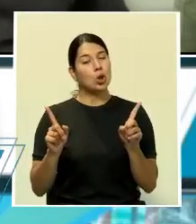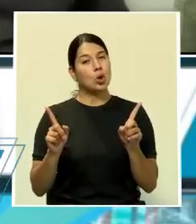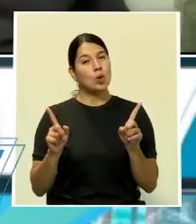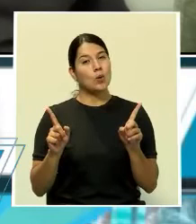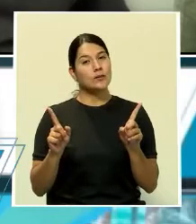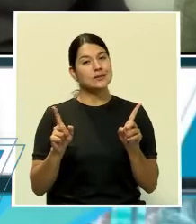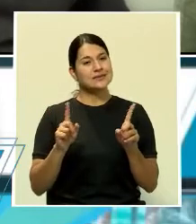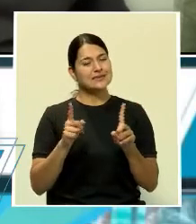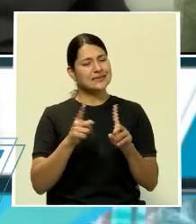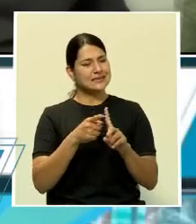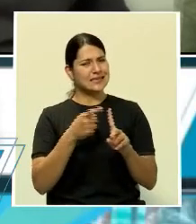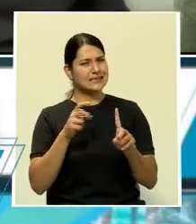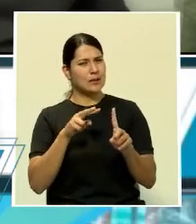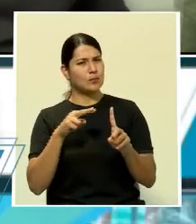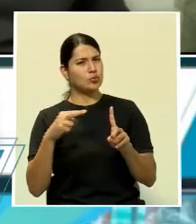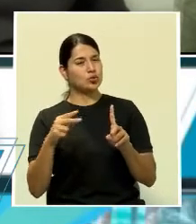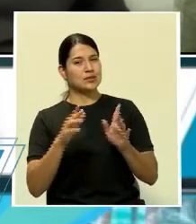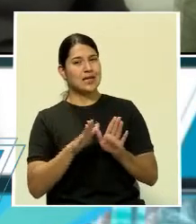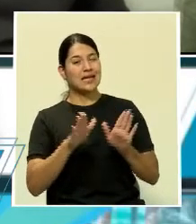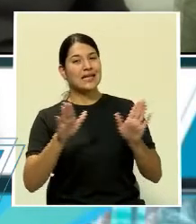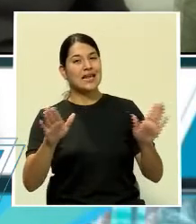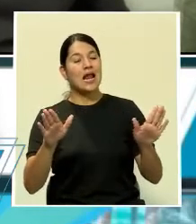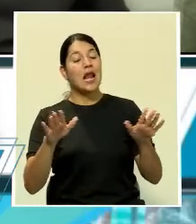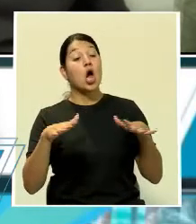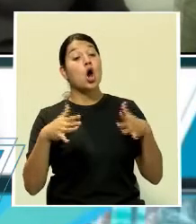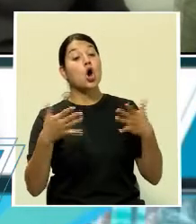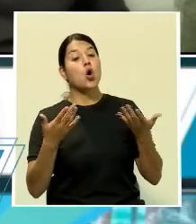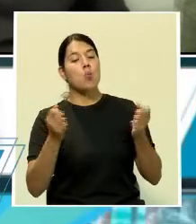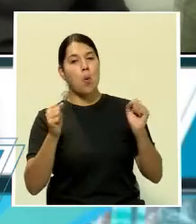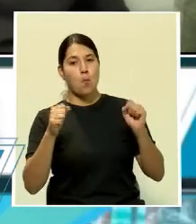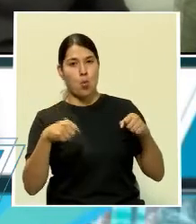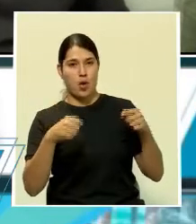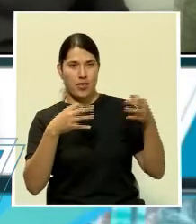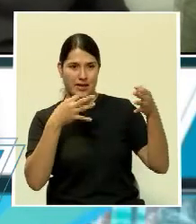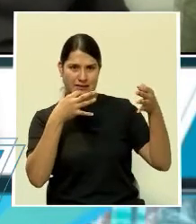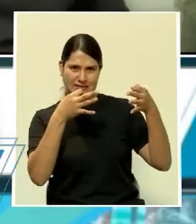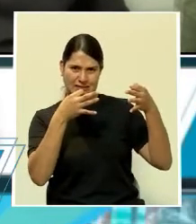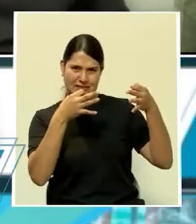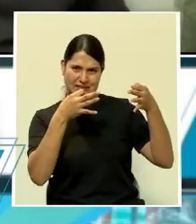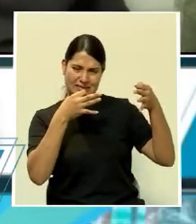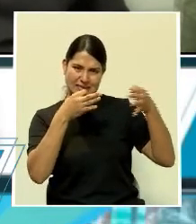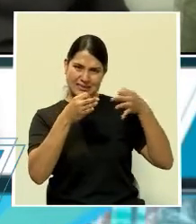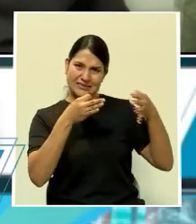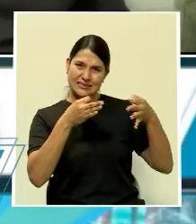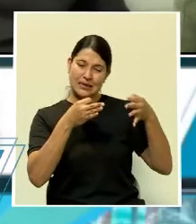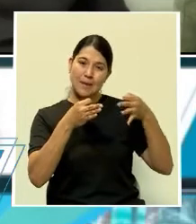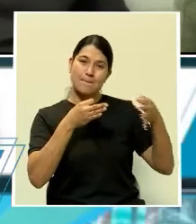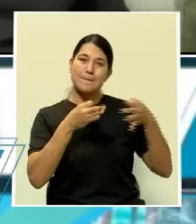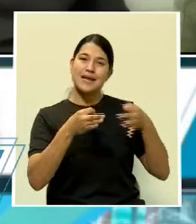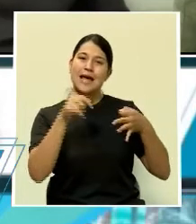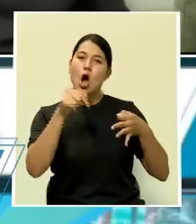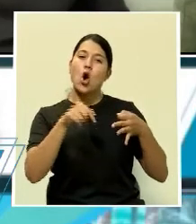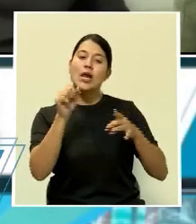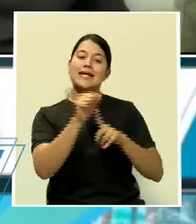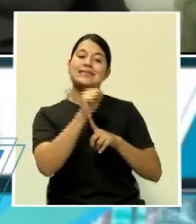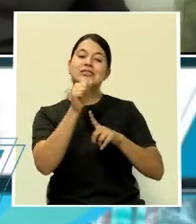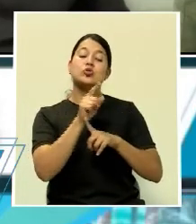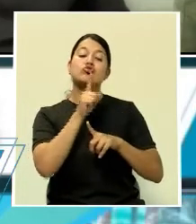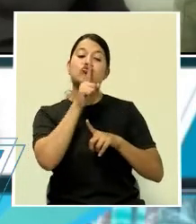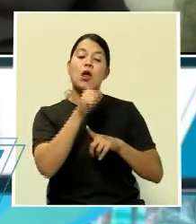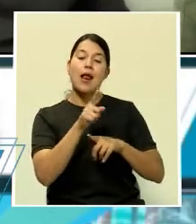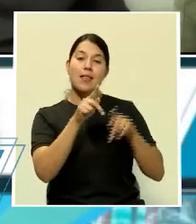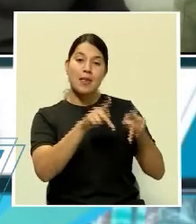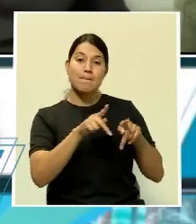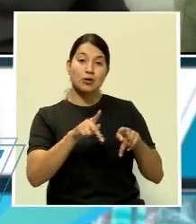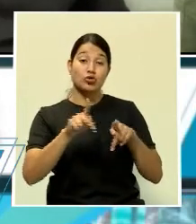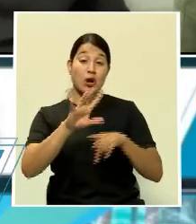en líneas generales, ¿cómo se podría describir hoy la realidad de la comunidad afrodescendiente en